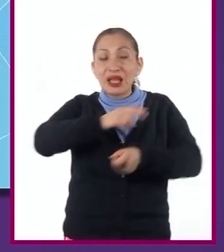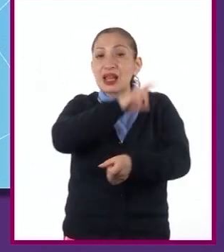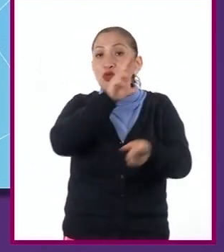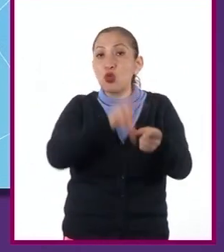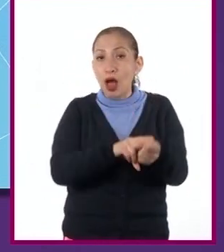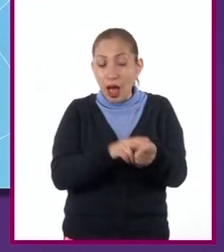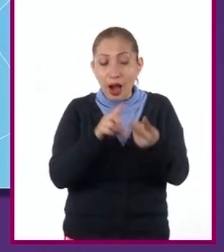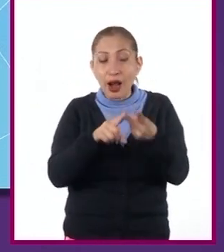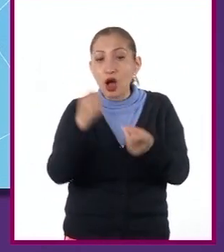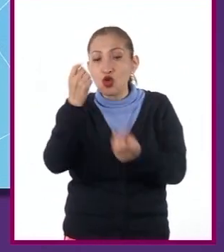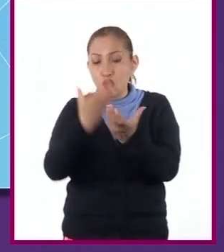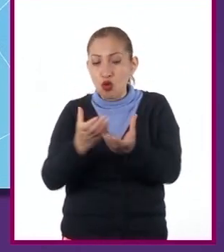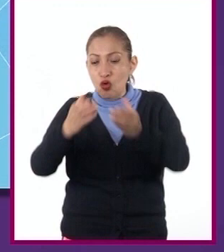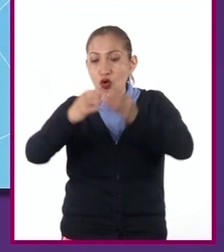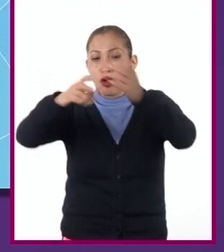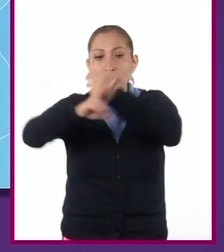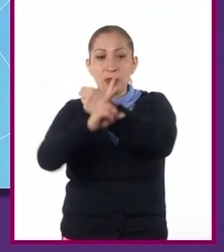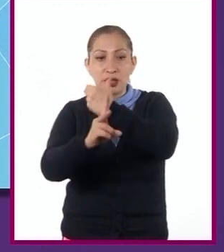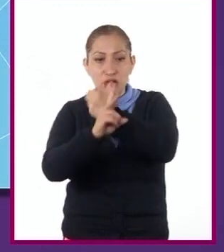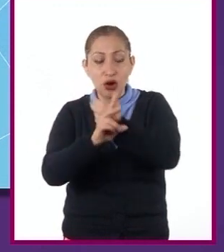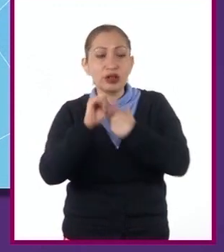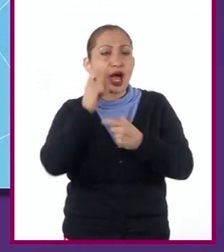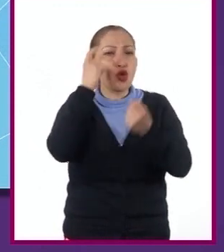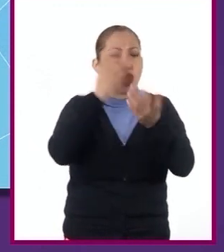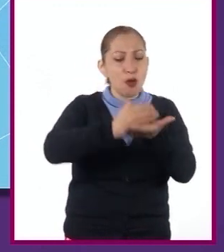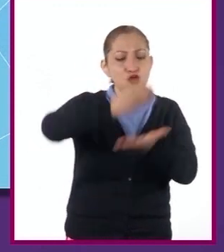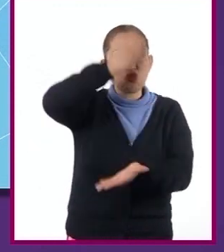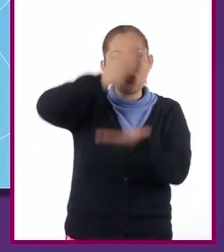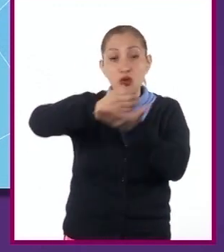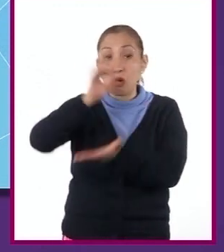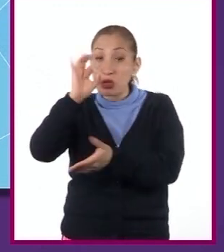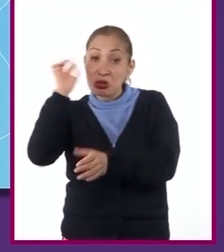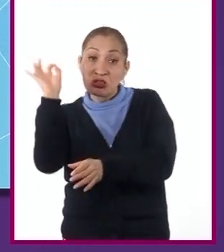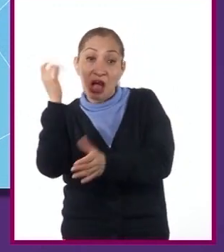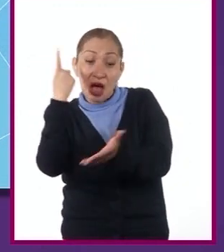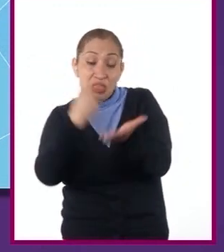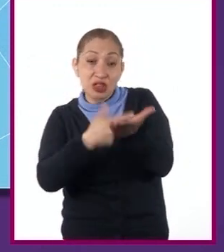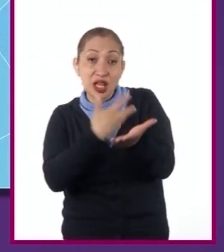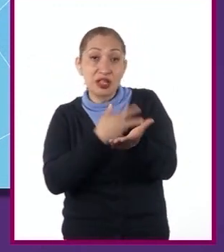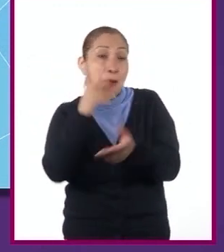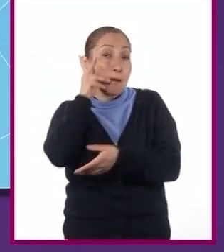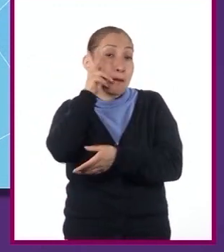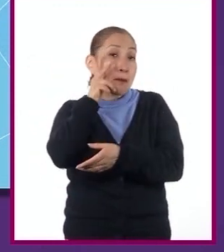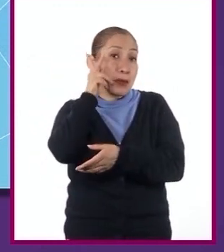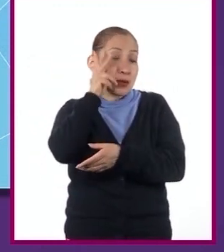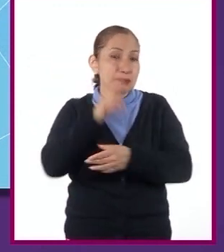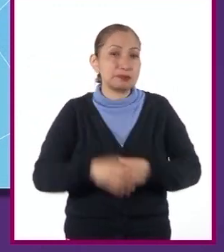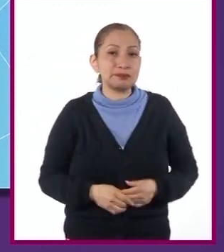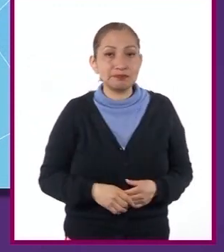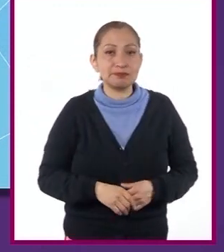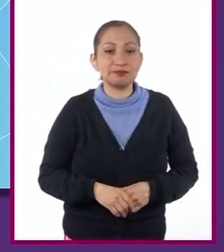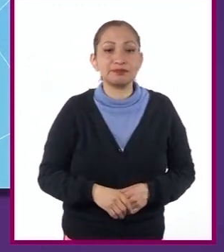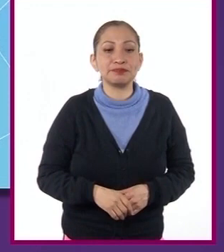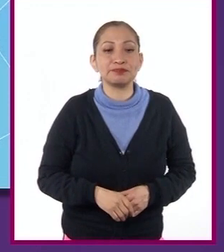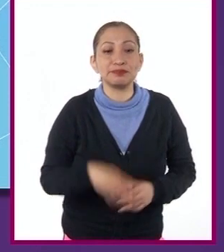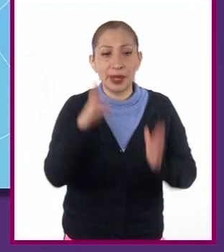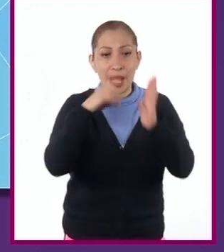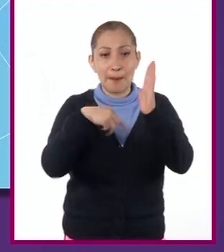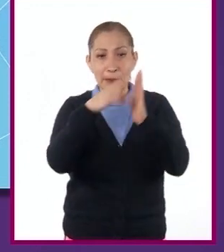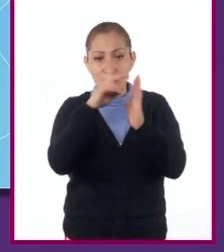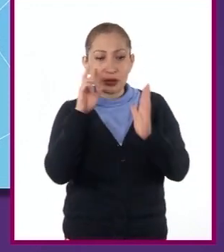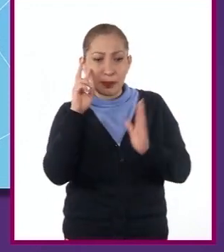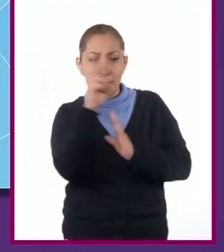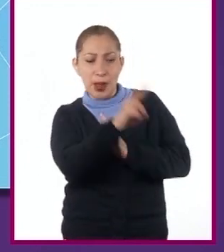naturales, algunos jarrones de vidrio y ciertas botellas que tal vez contenían vino. En la pintura